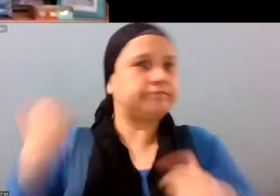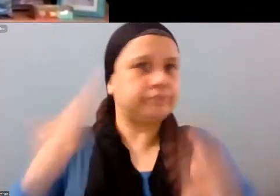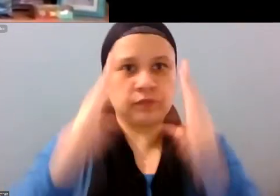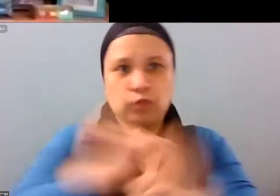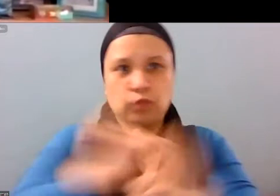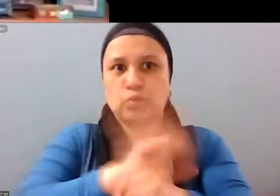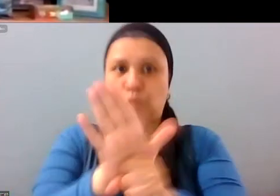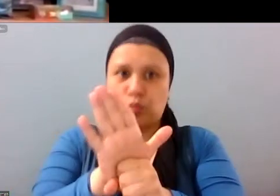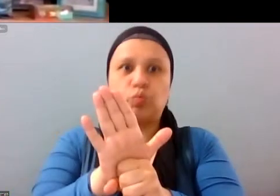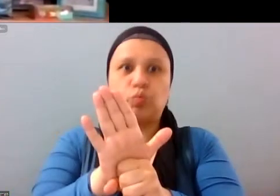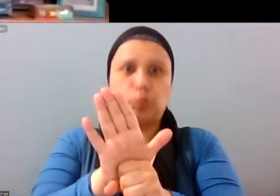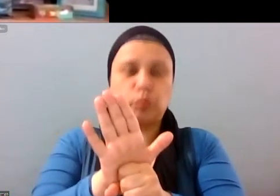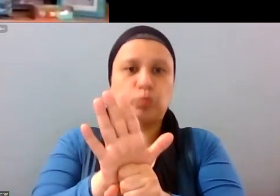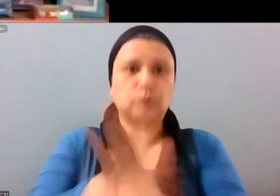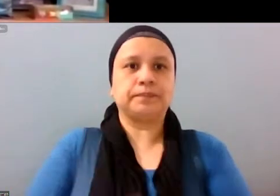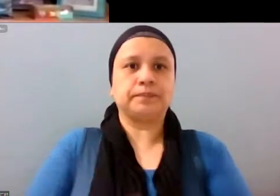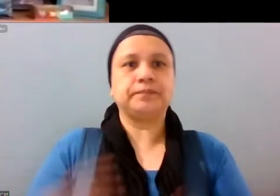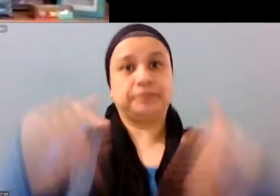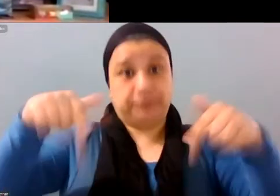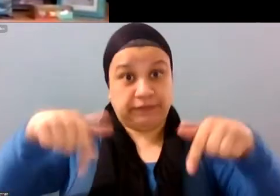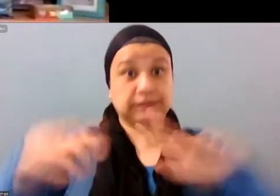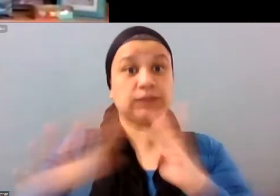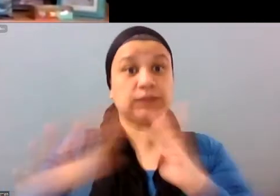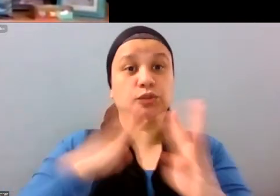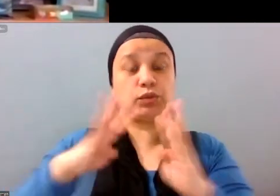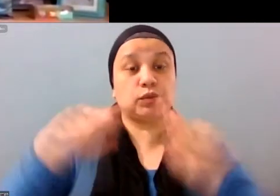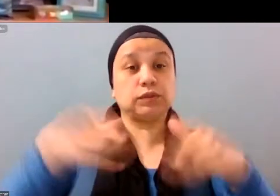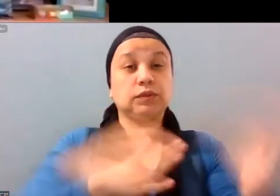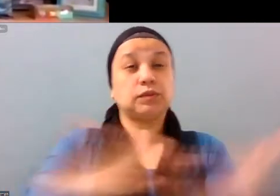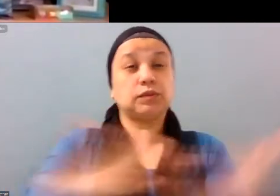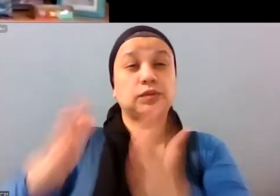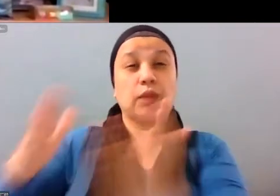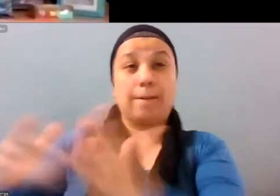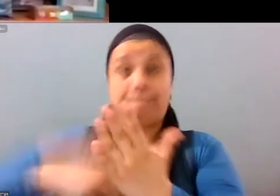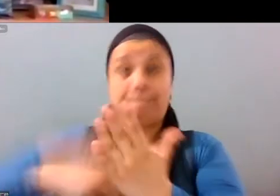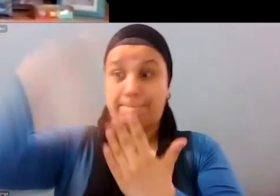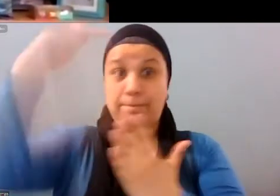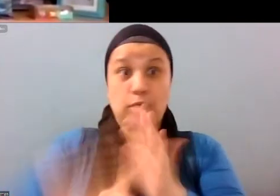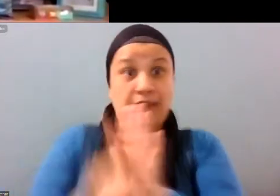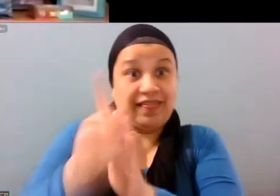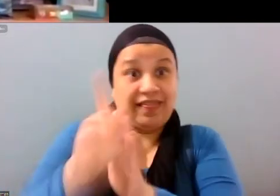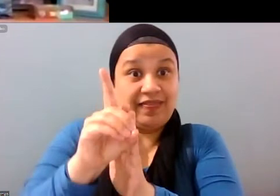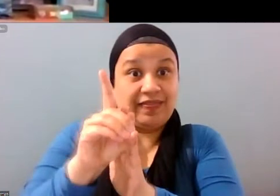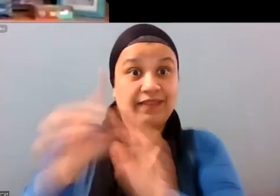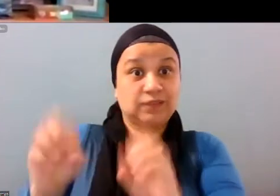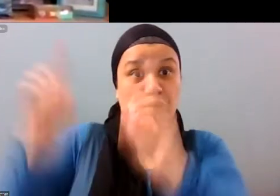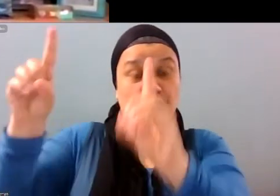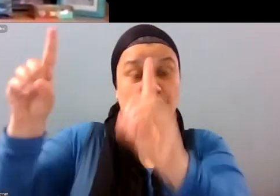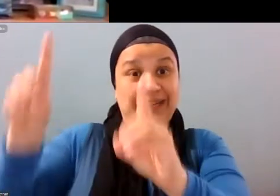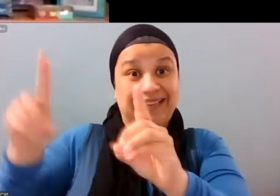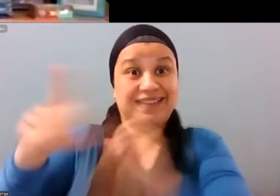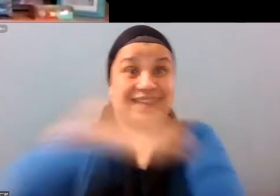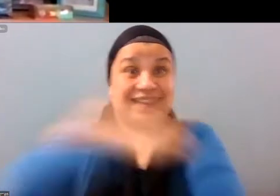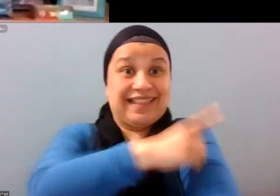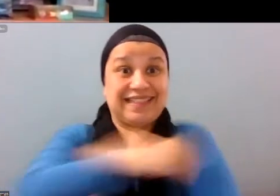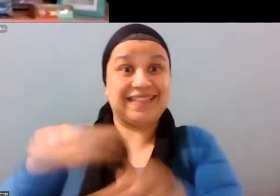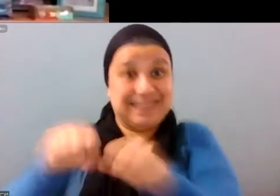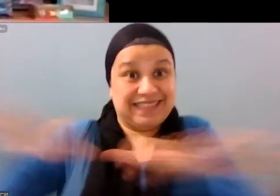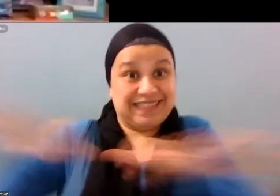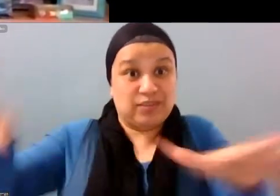en el conversatorio que organiza el programa de desarrollo educativo de la dirección de extensión universitaria